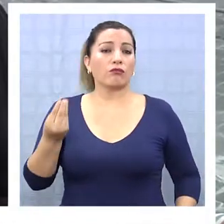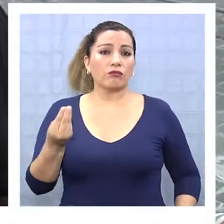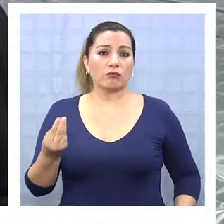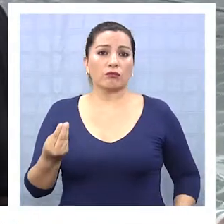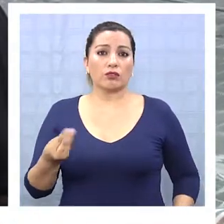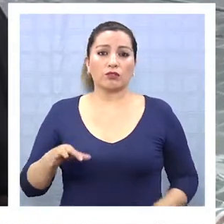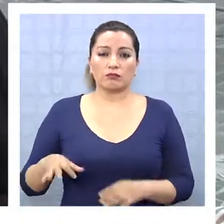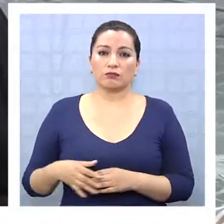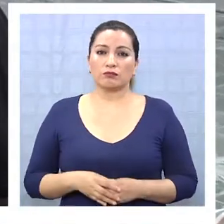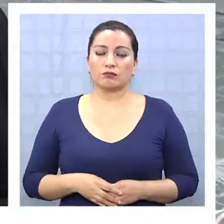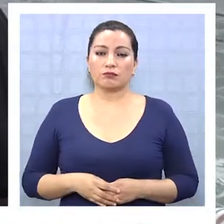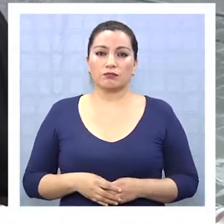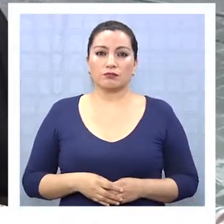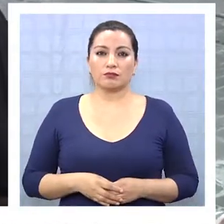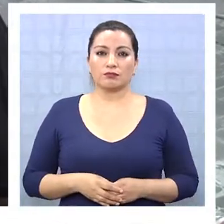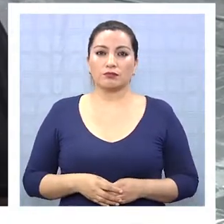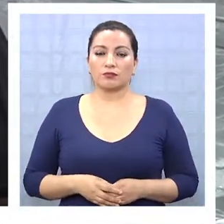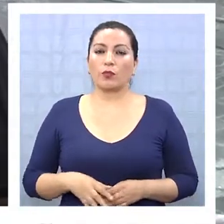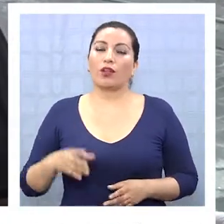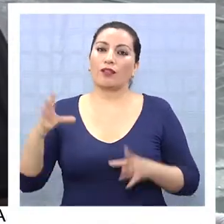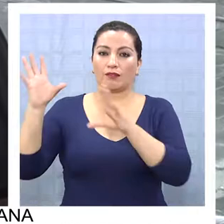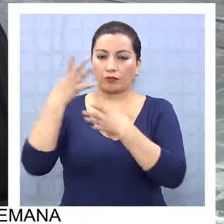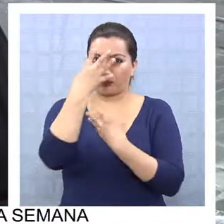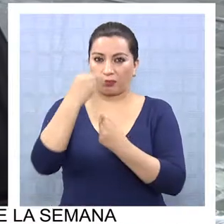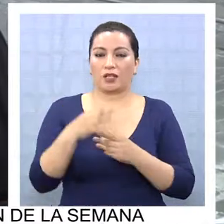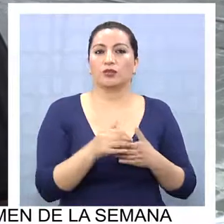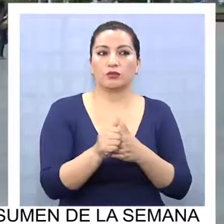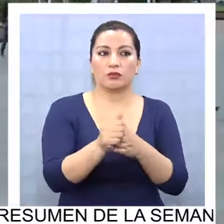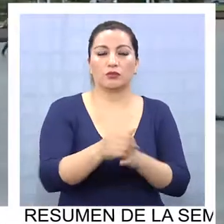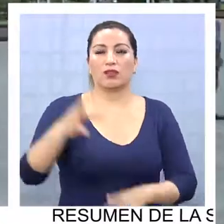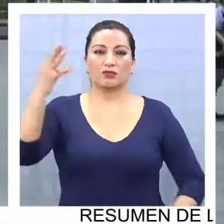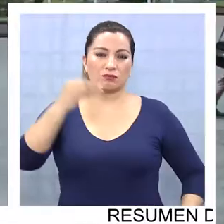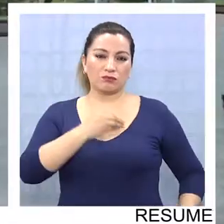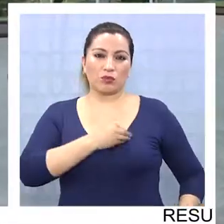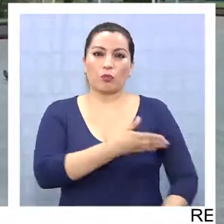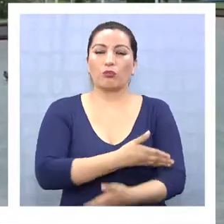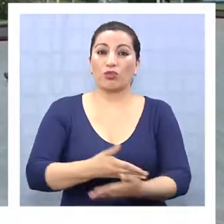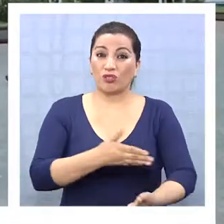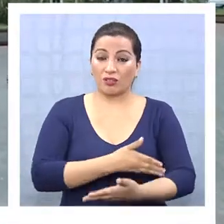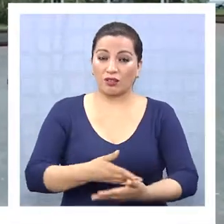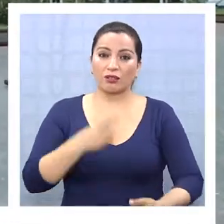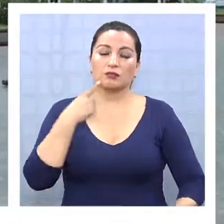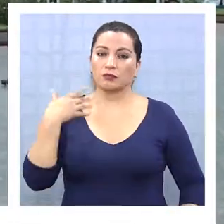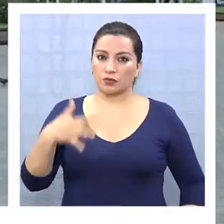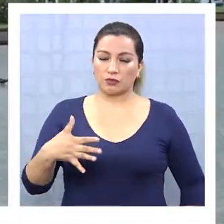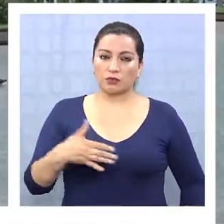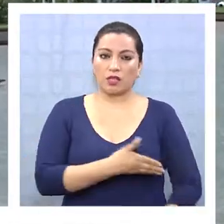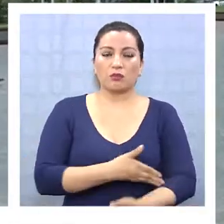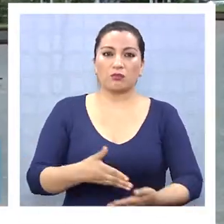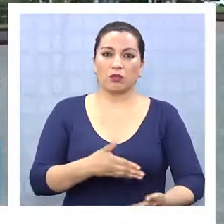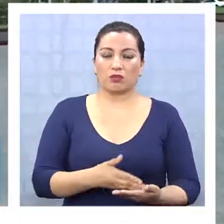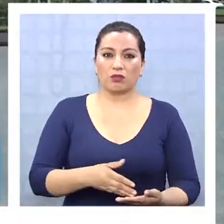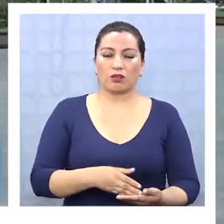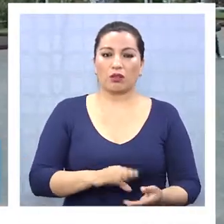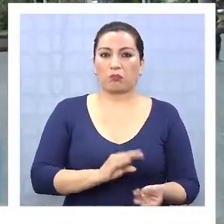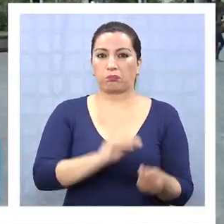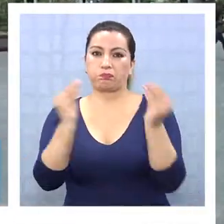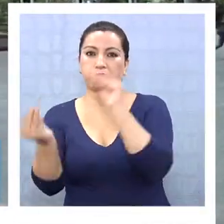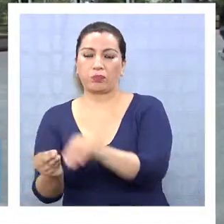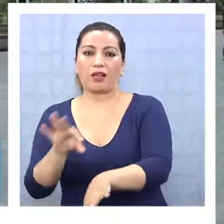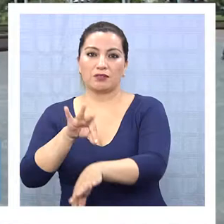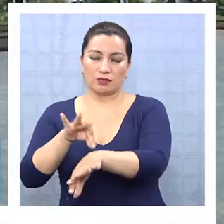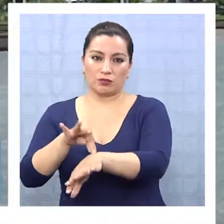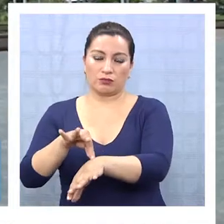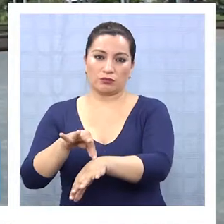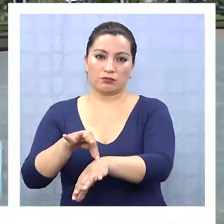bueno porque también atraería el turismo, pero hay cosas que son primordiales. Lamentablemente los millones hoy en día juegan mucho. Esos millones podrían pasar para salud,